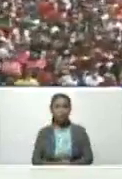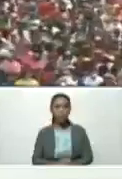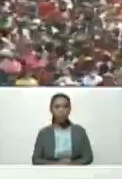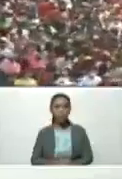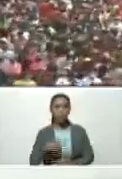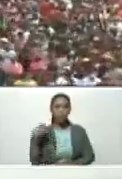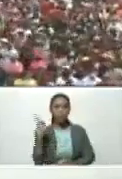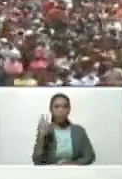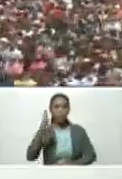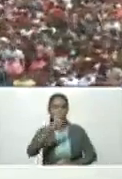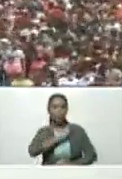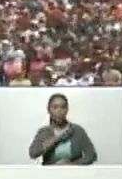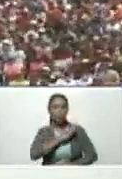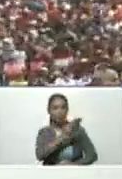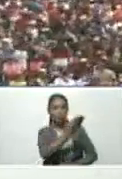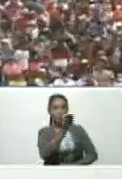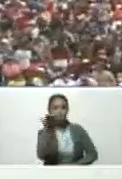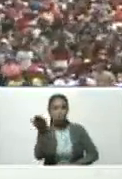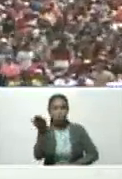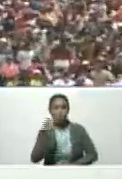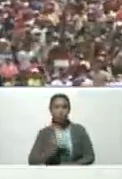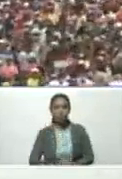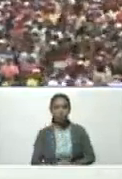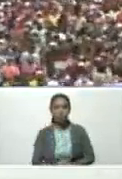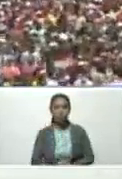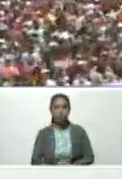Solo les pertenece a ustedes,